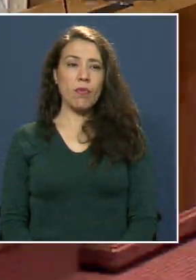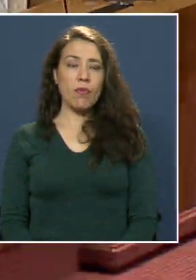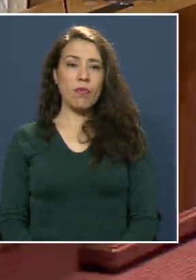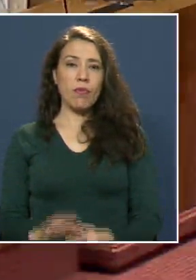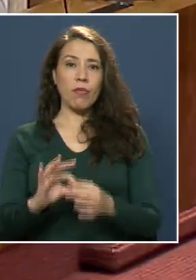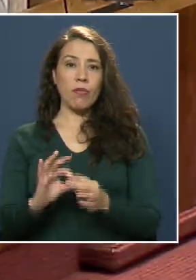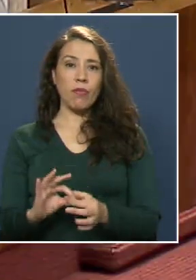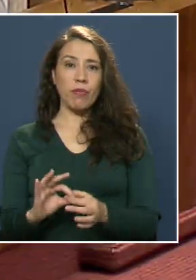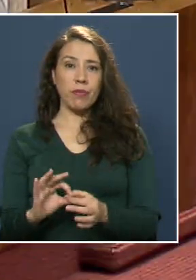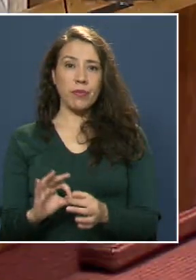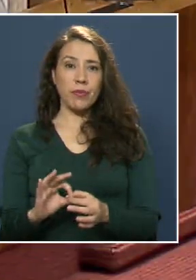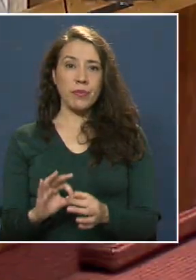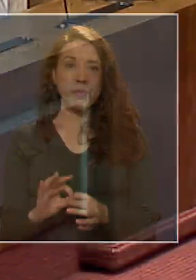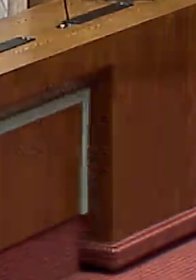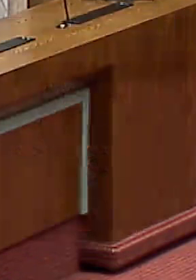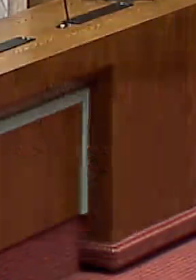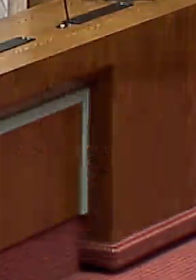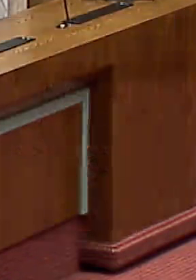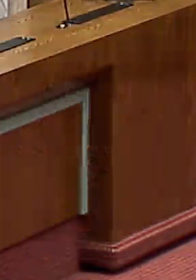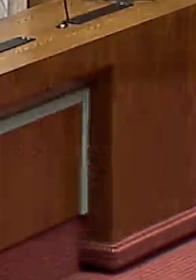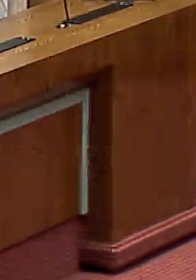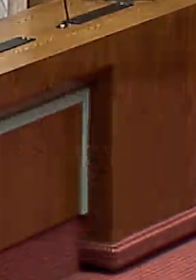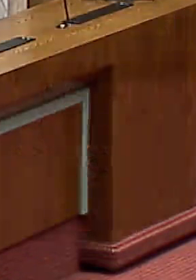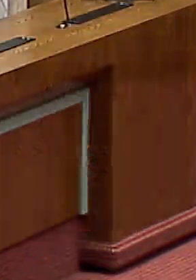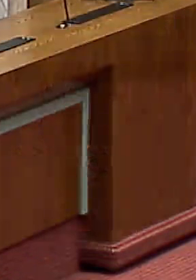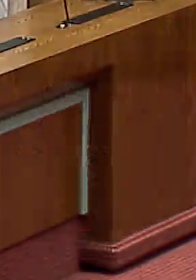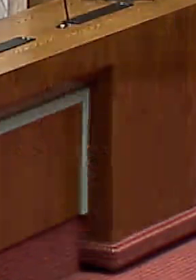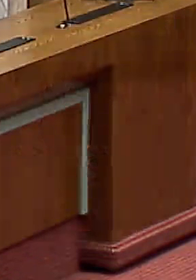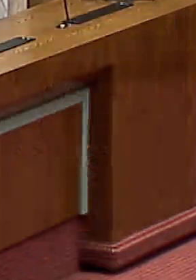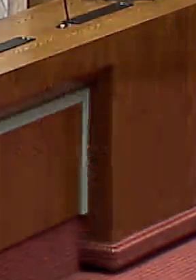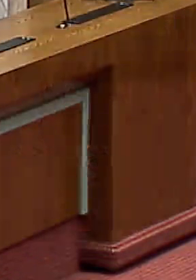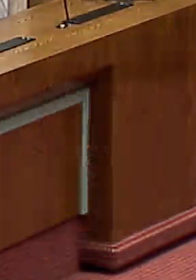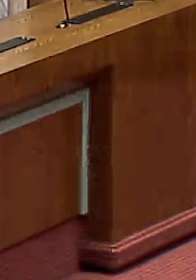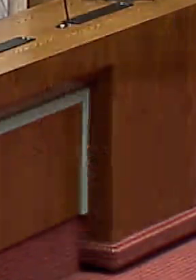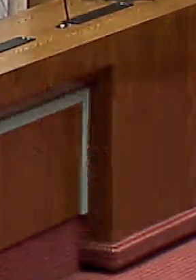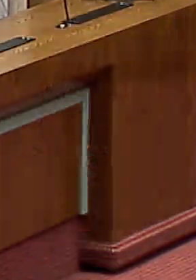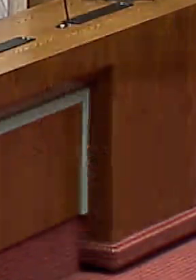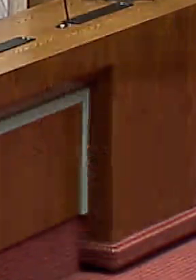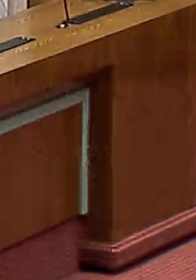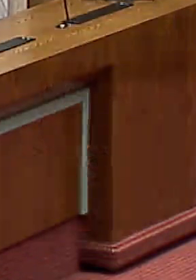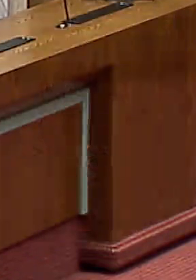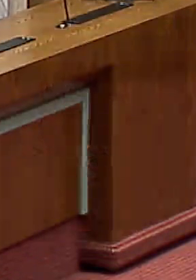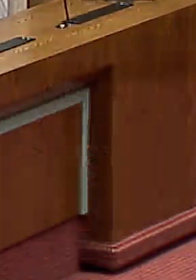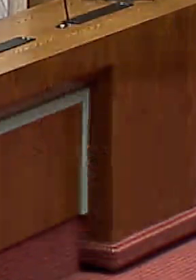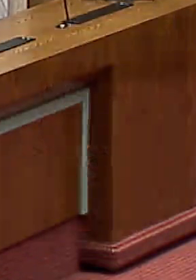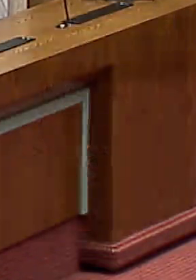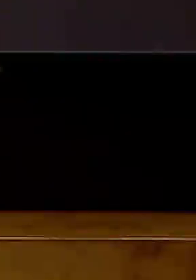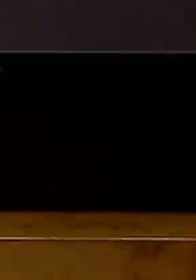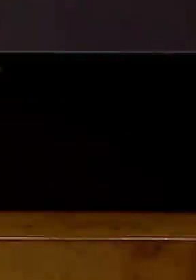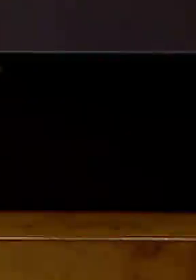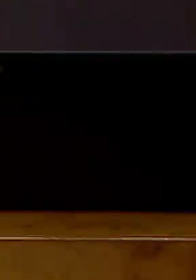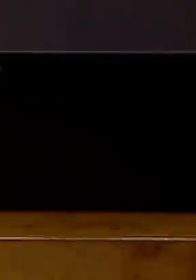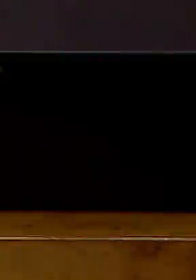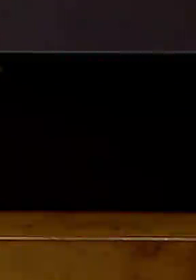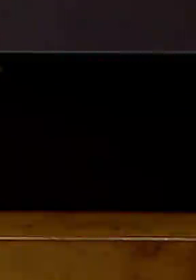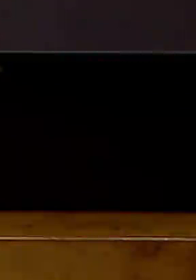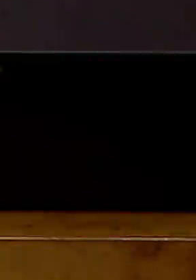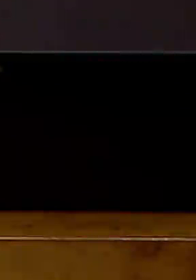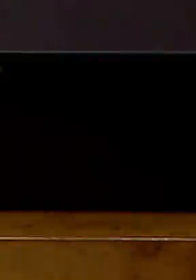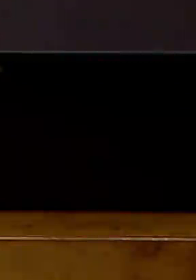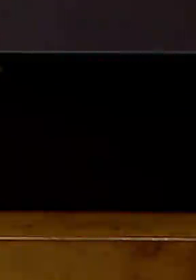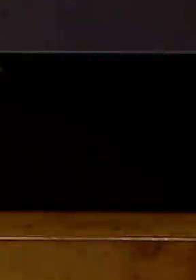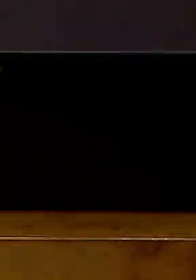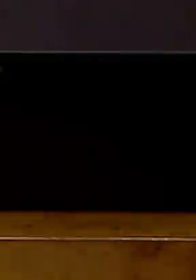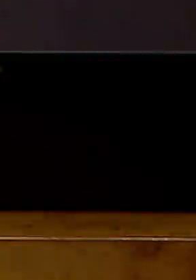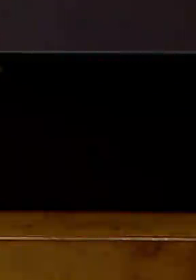Muchas gracias, señora diputada doña Carol Cariola. Le ofrezco la palabra al honorable diputado don Jaime Belolio y a